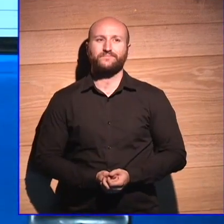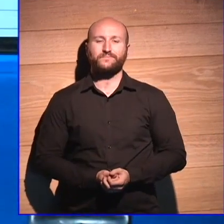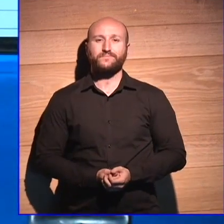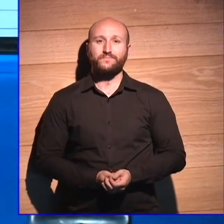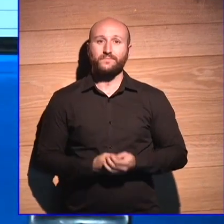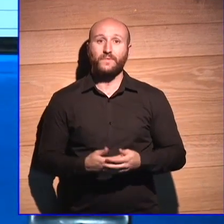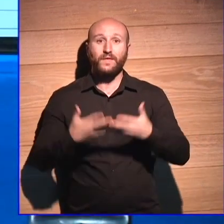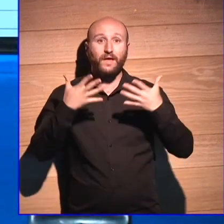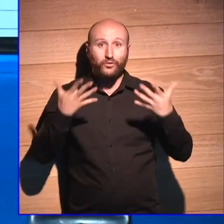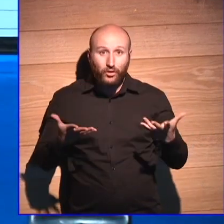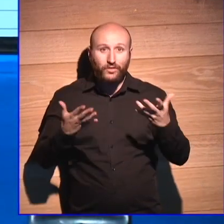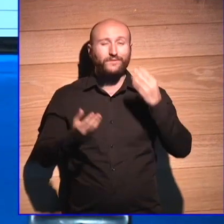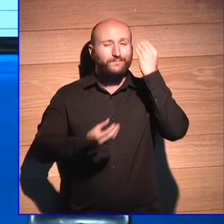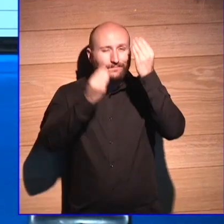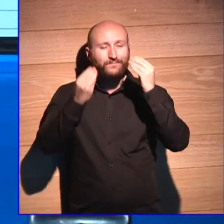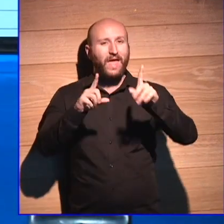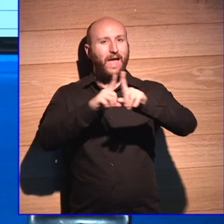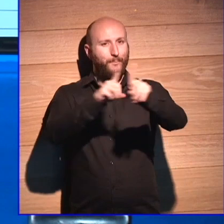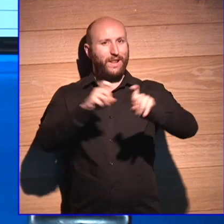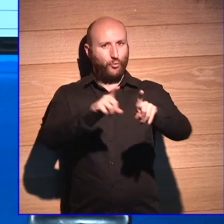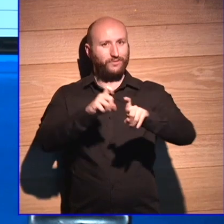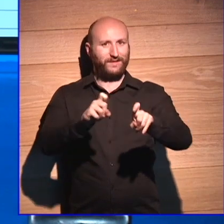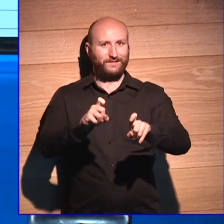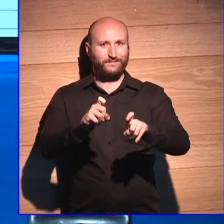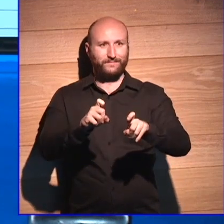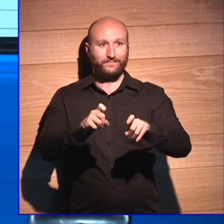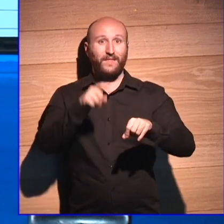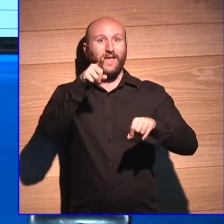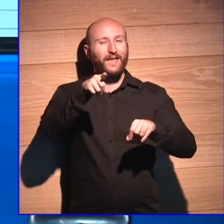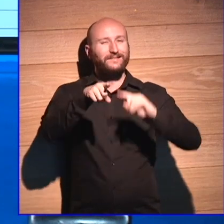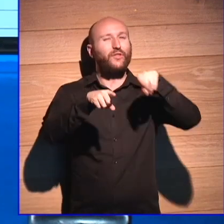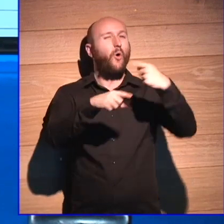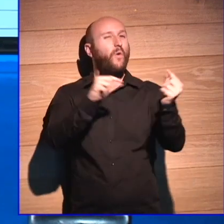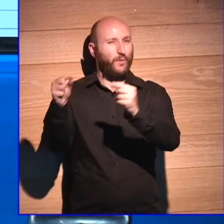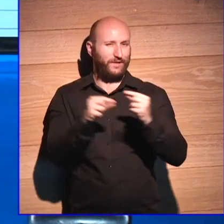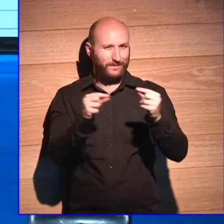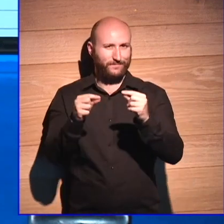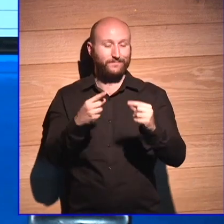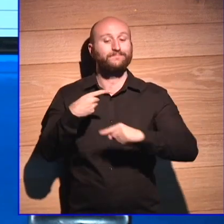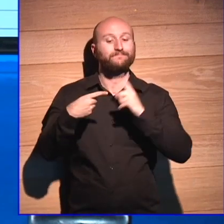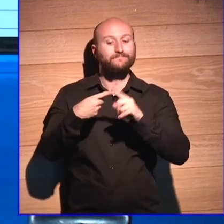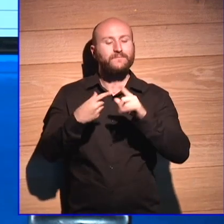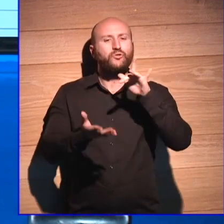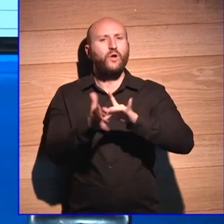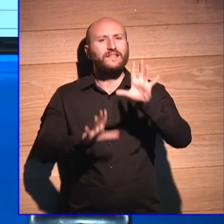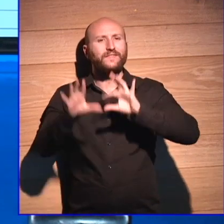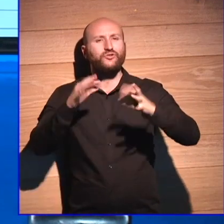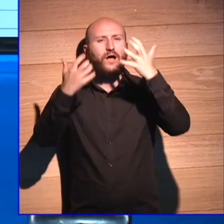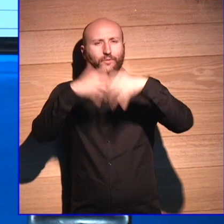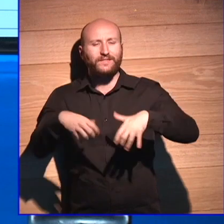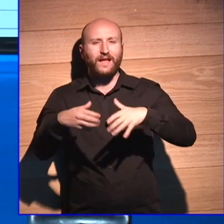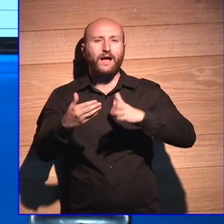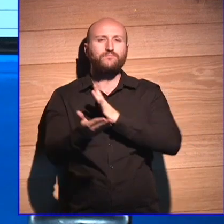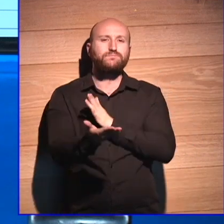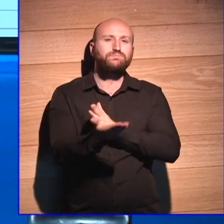entonces se plantean unas preguntas. Por ejemplo, que estas las propongo para el debate. Cuando la toma de decisiones automática interfiere